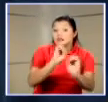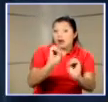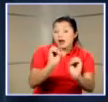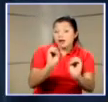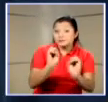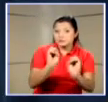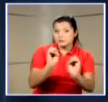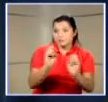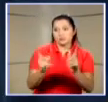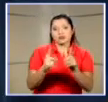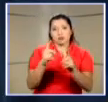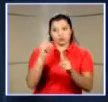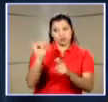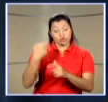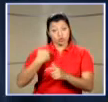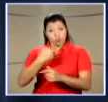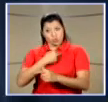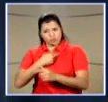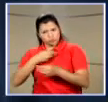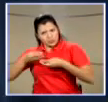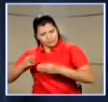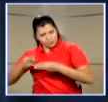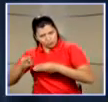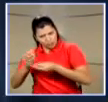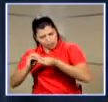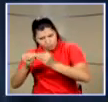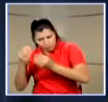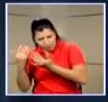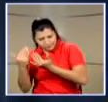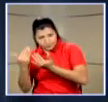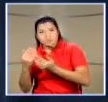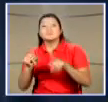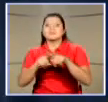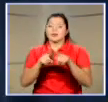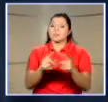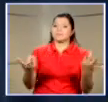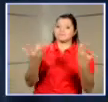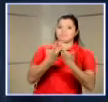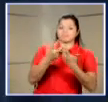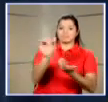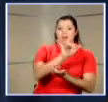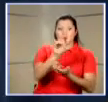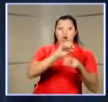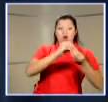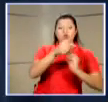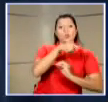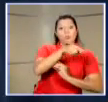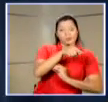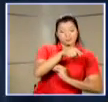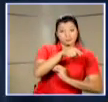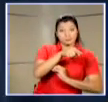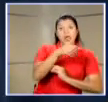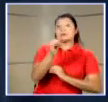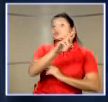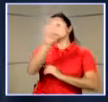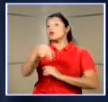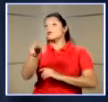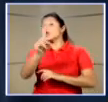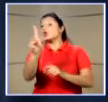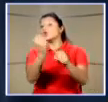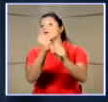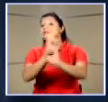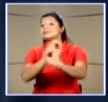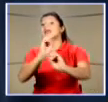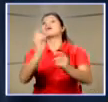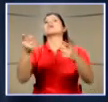del Fondo Monetario Internacional que nos visitaron hace 2 días aquí en UCAEP, coincide. Si Costa Rica no hace nada, en el